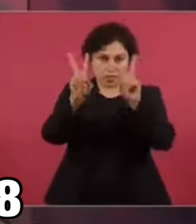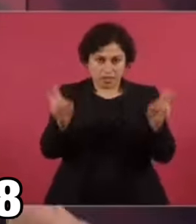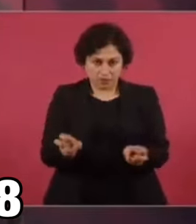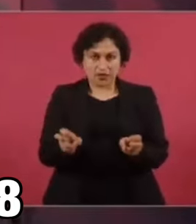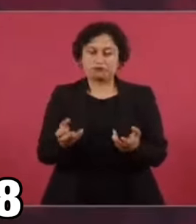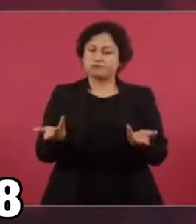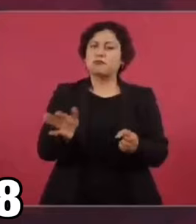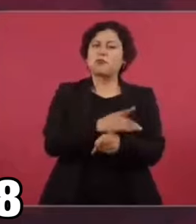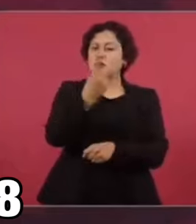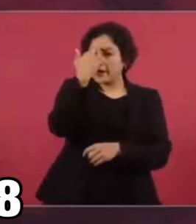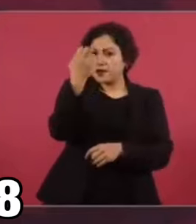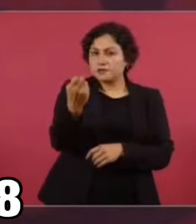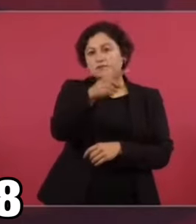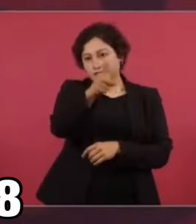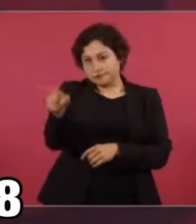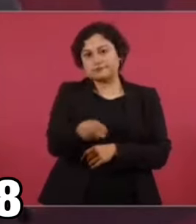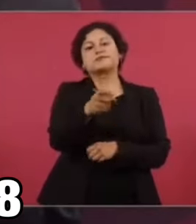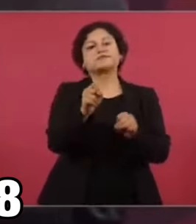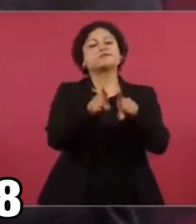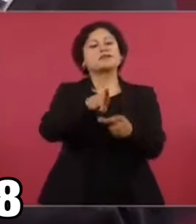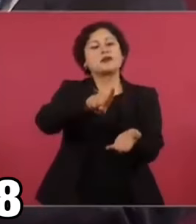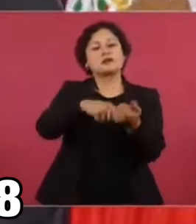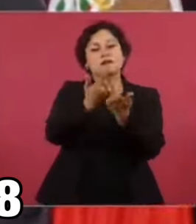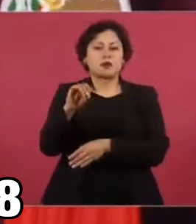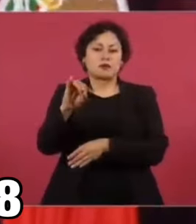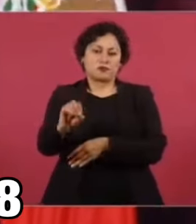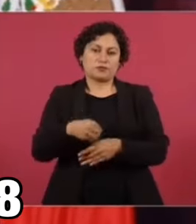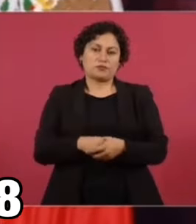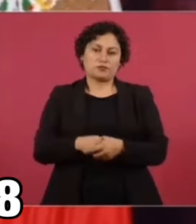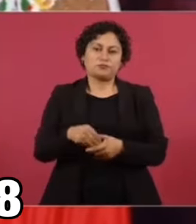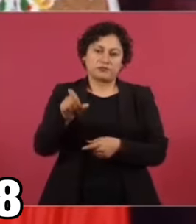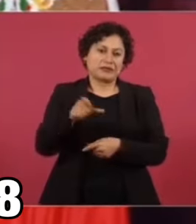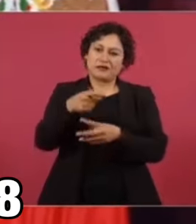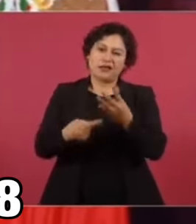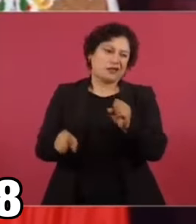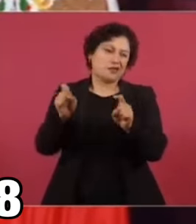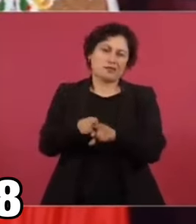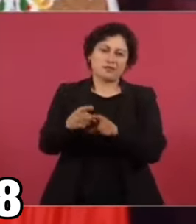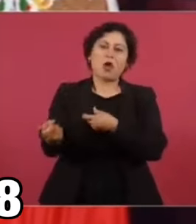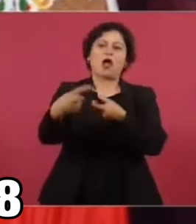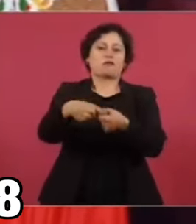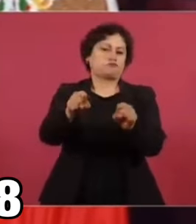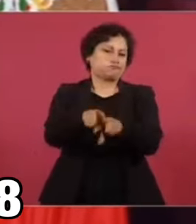porque ellos están también en el grupo de Claudio X González y de todos esos